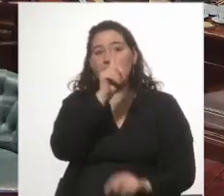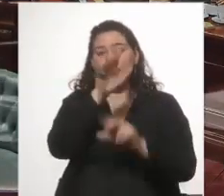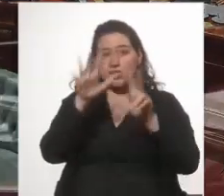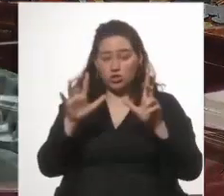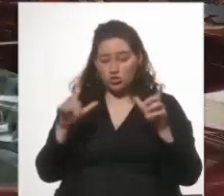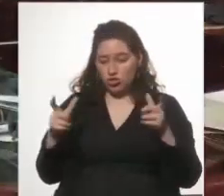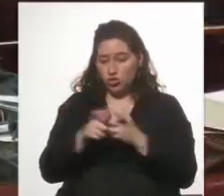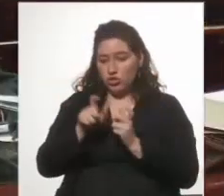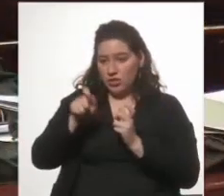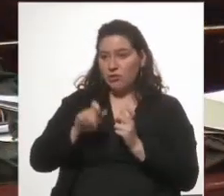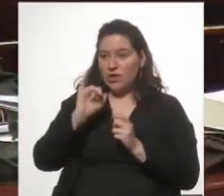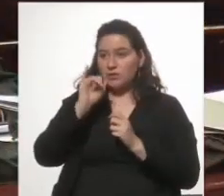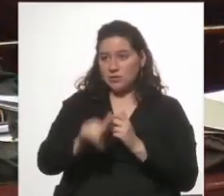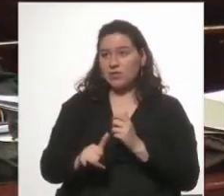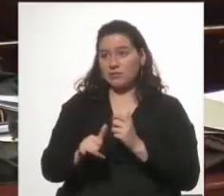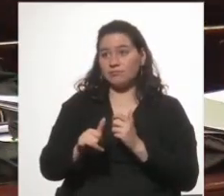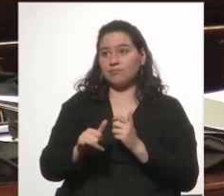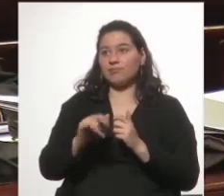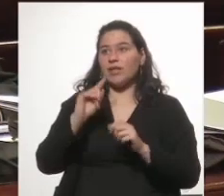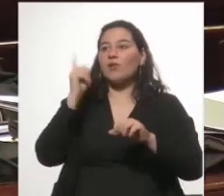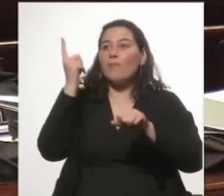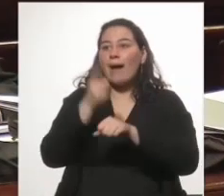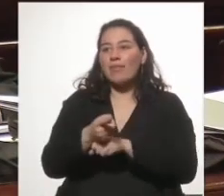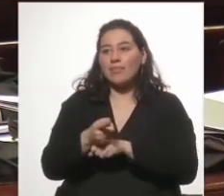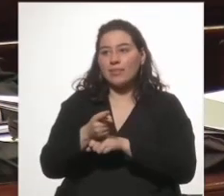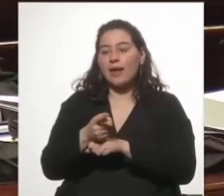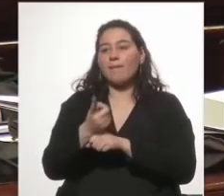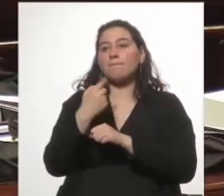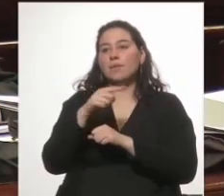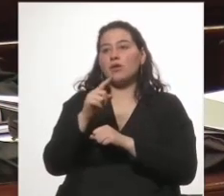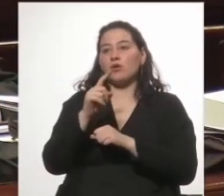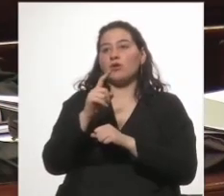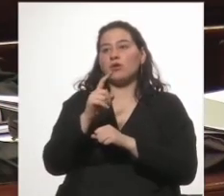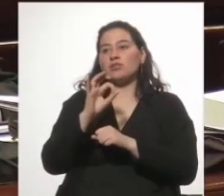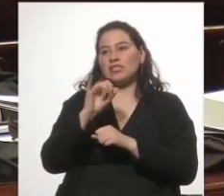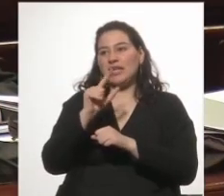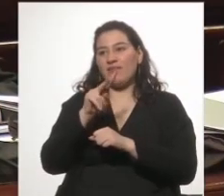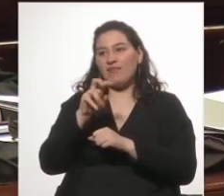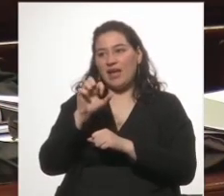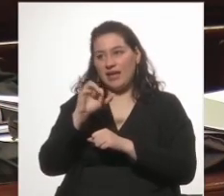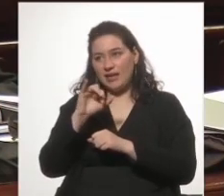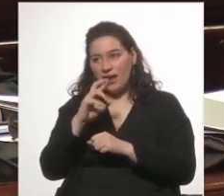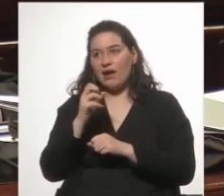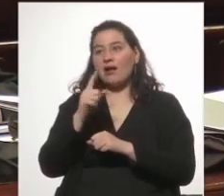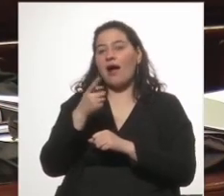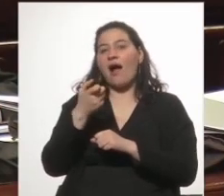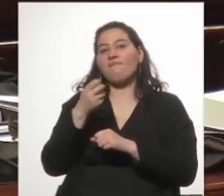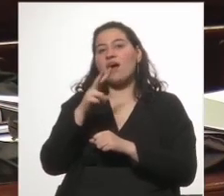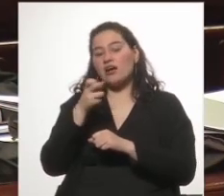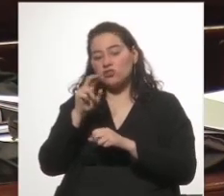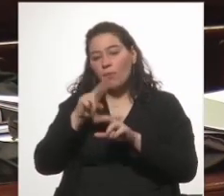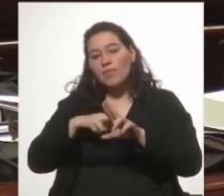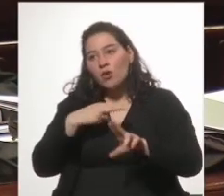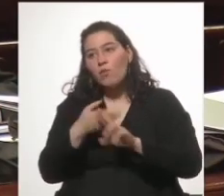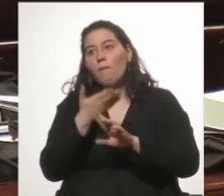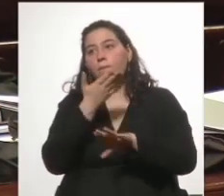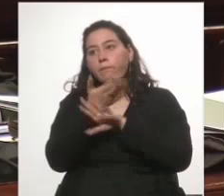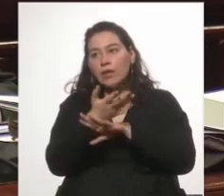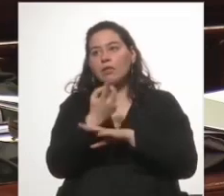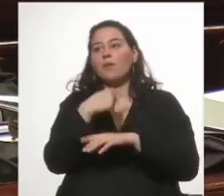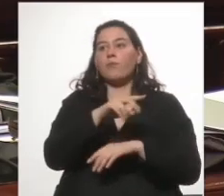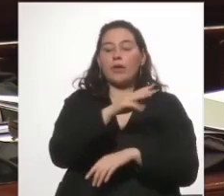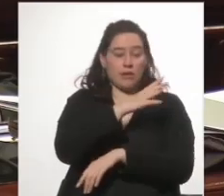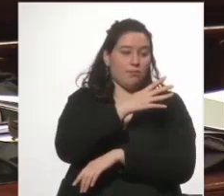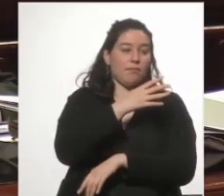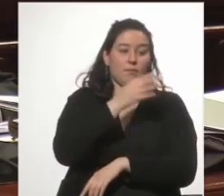tribunal emite su fallo, pero el 27 y 28 de septiembre Gavasio y Silvera lo recurren. El 1 de octubre Manini comunica a qué generales pueden integrar el Tribunal